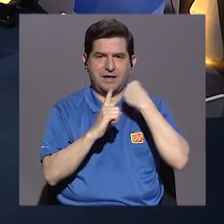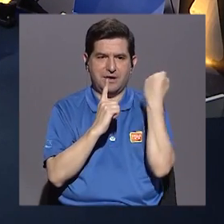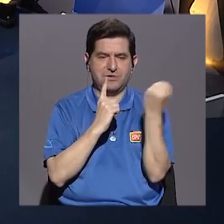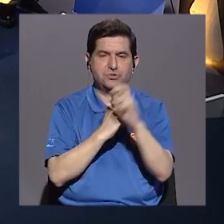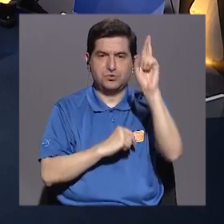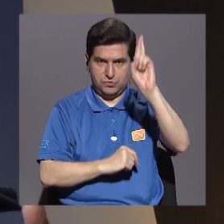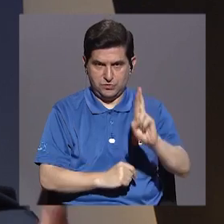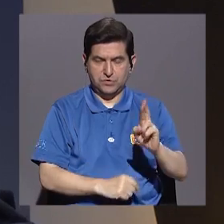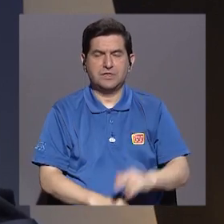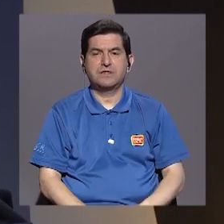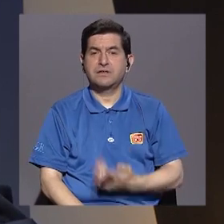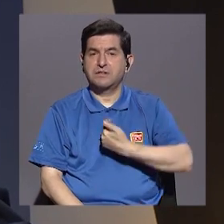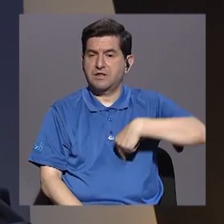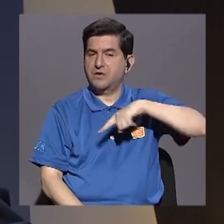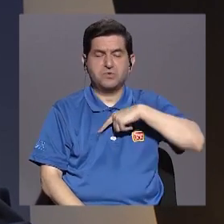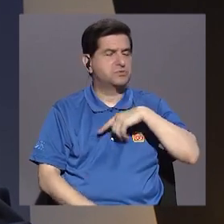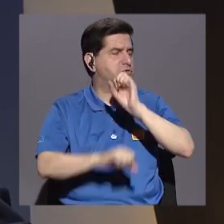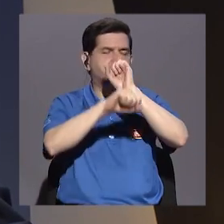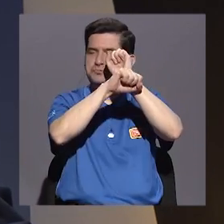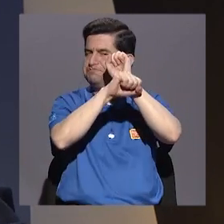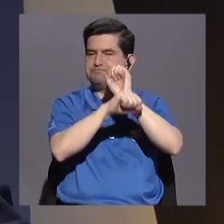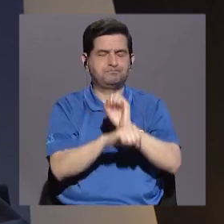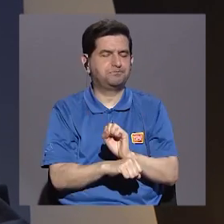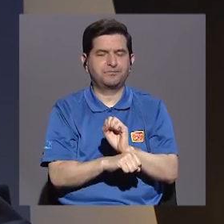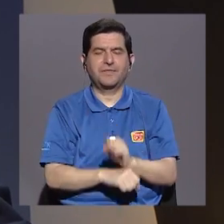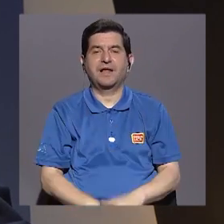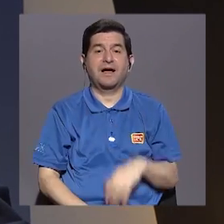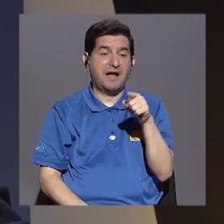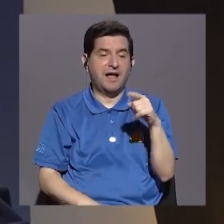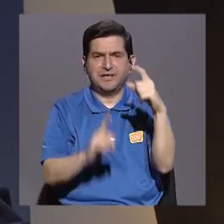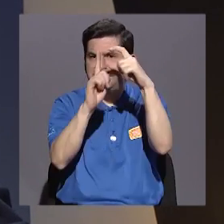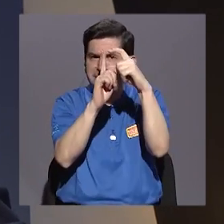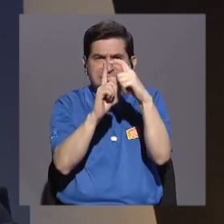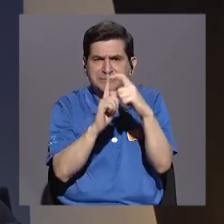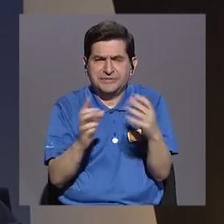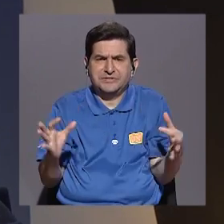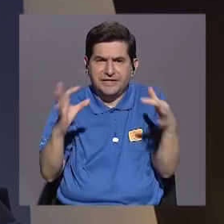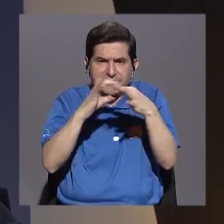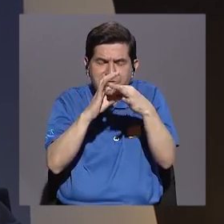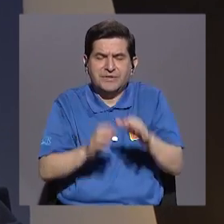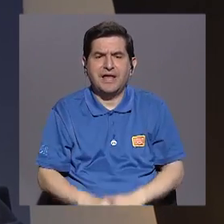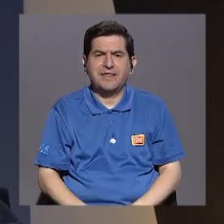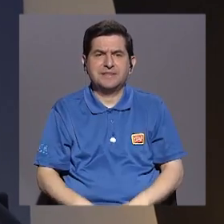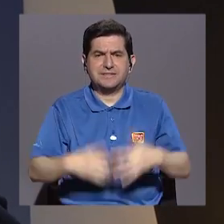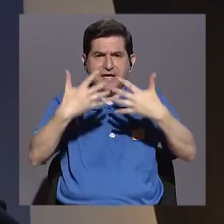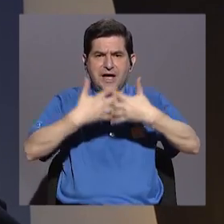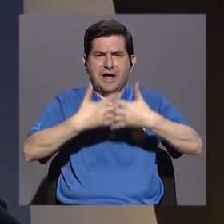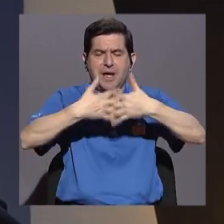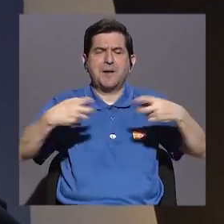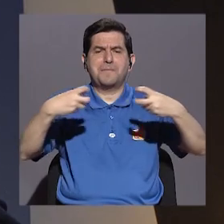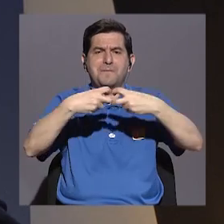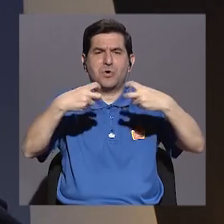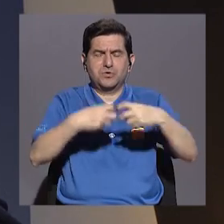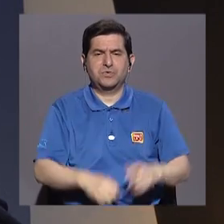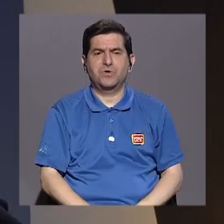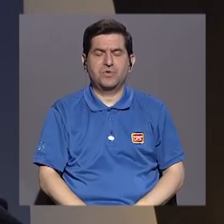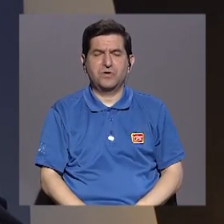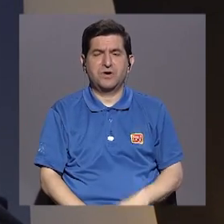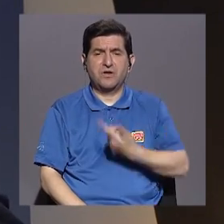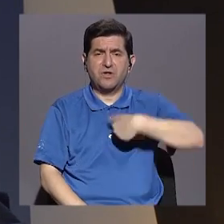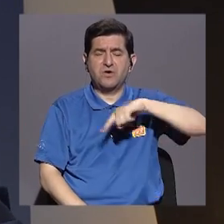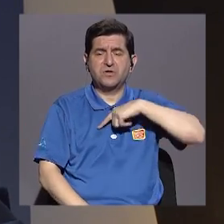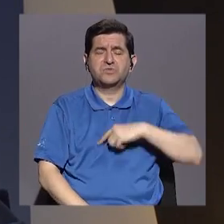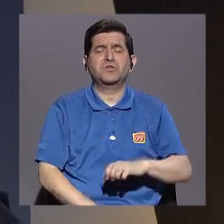porque no estamos acostumbrados a la terminología de los motores eléctricos estamos acostumbrados al motor de